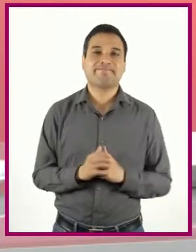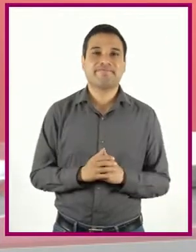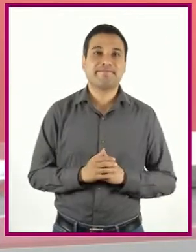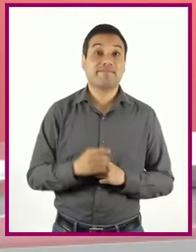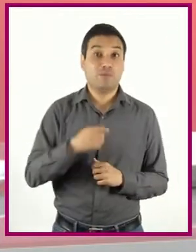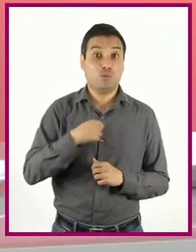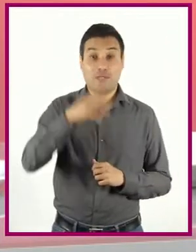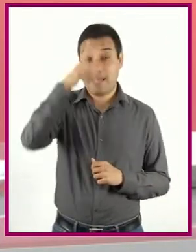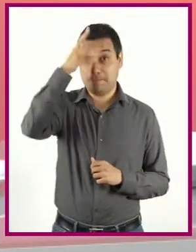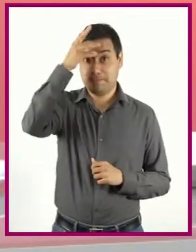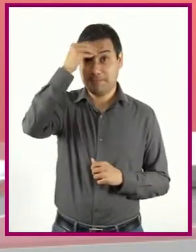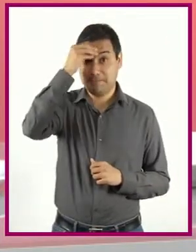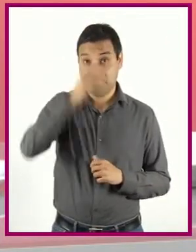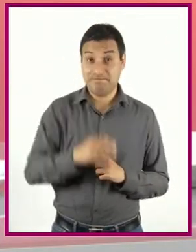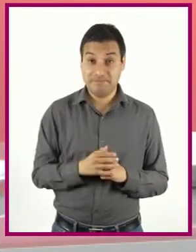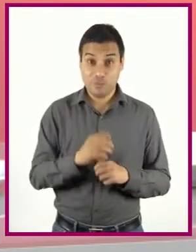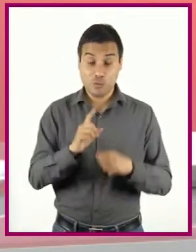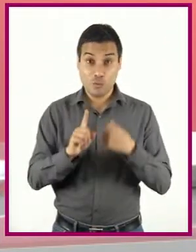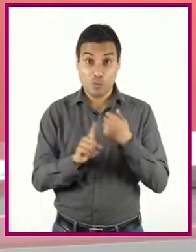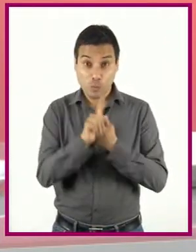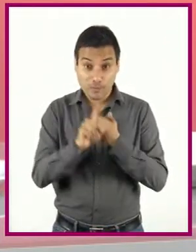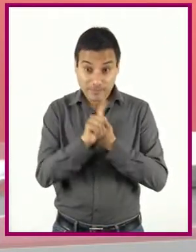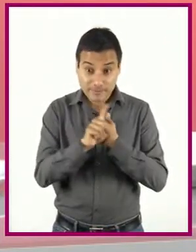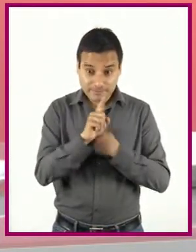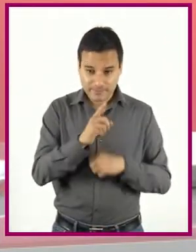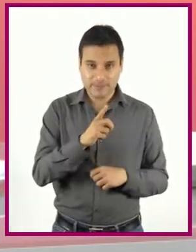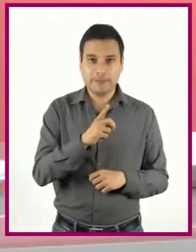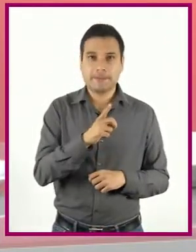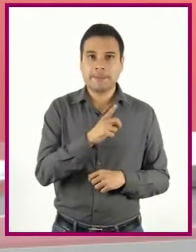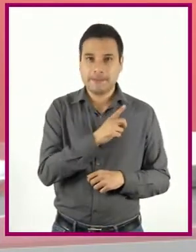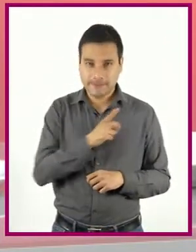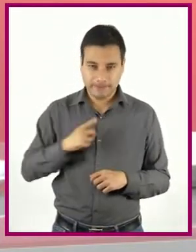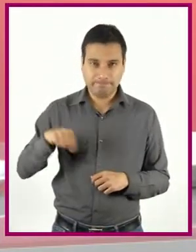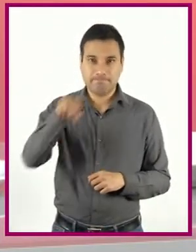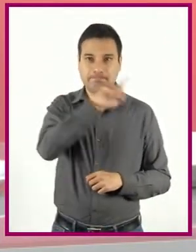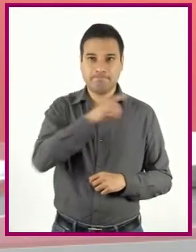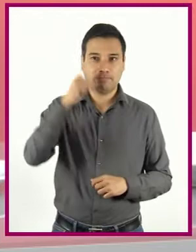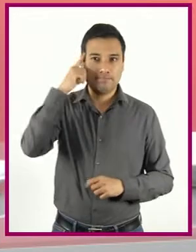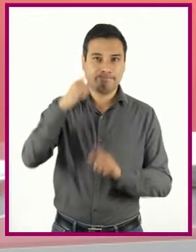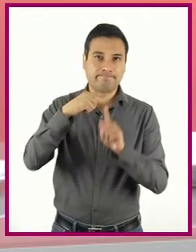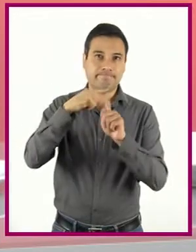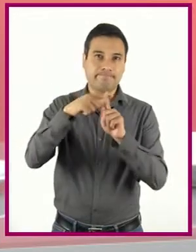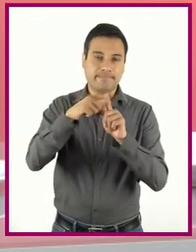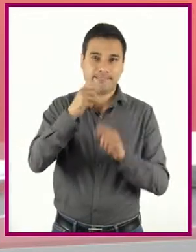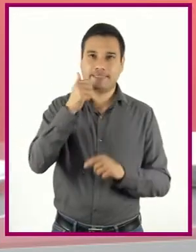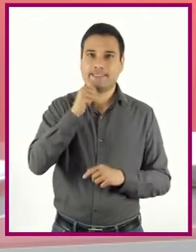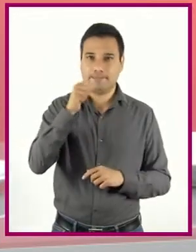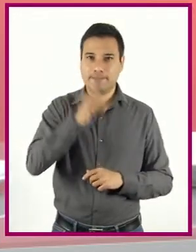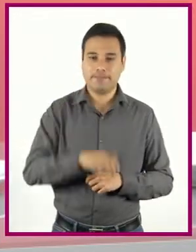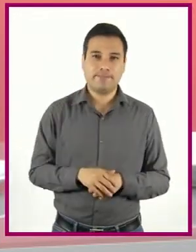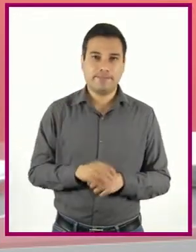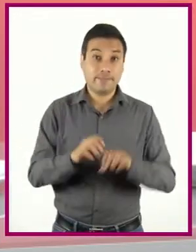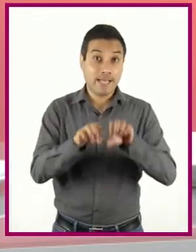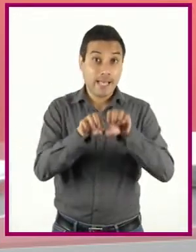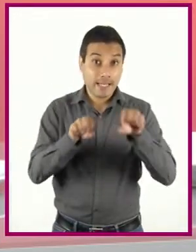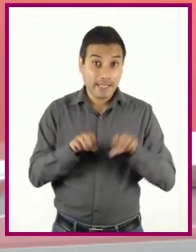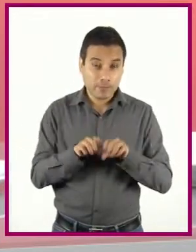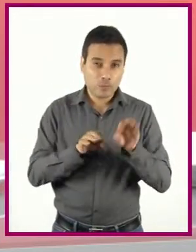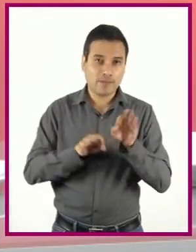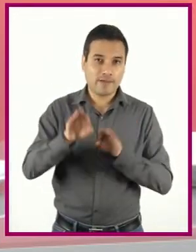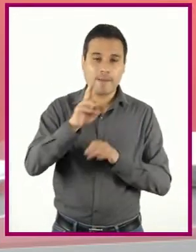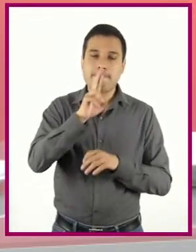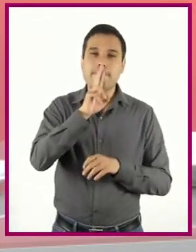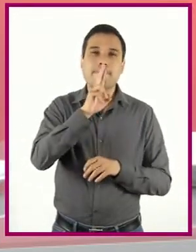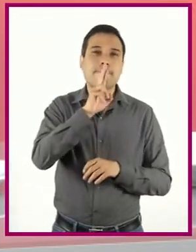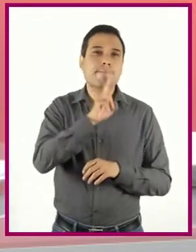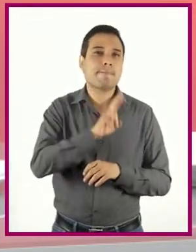siempre ante una situación difícil, tratemos de buscar y ver la parte positiva, que siempre será mejor trabajar en equipo para lograr nuestros